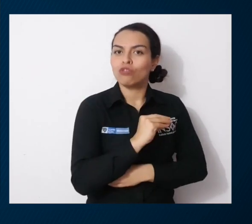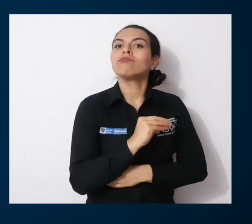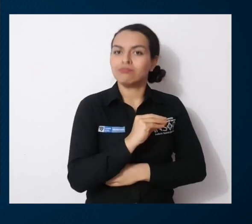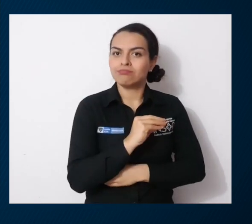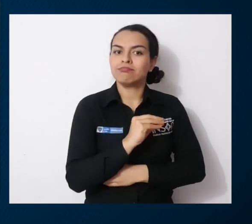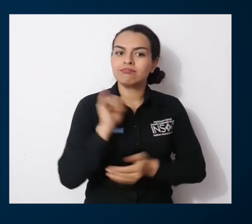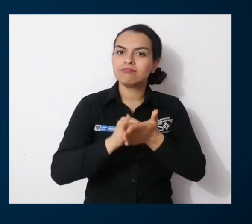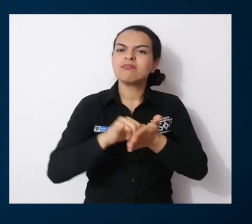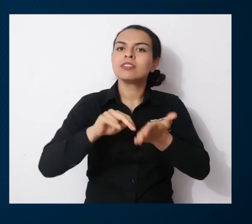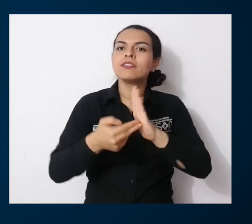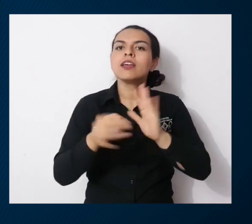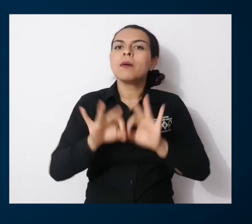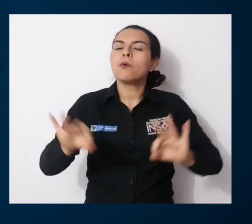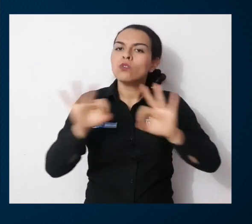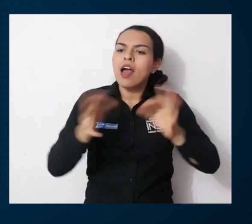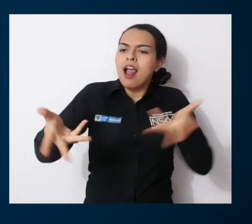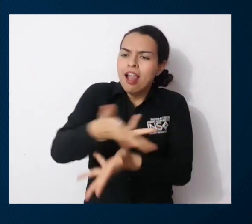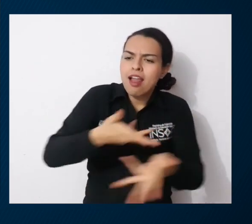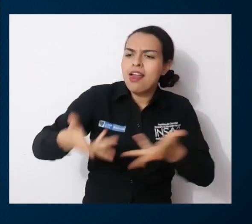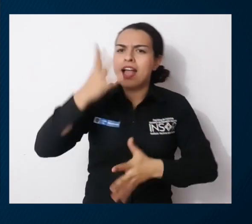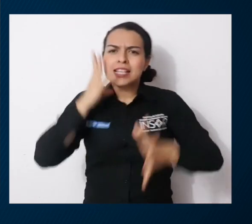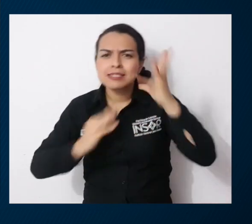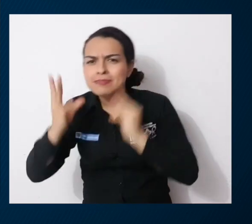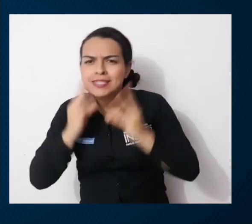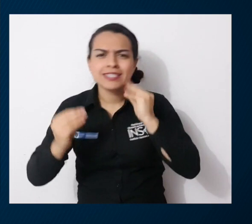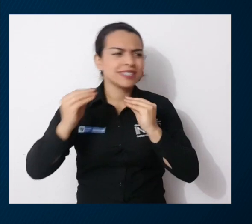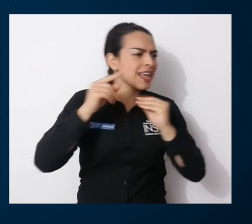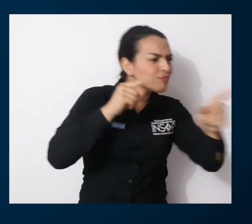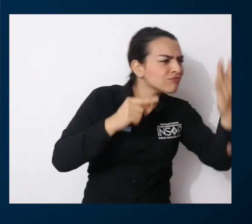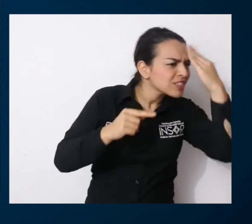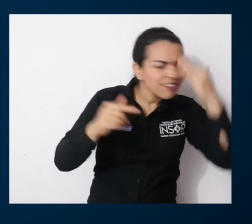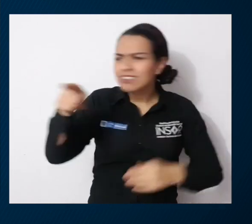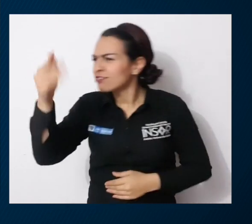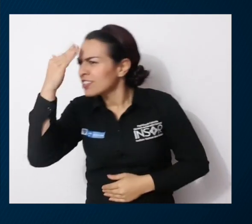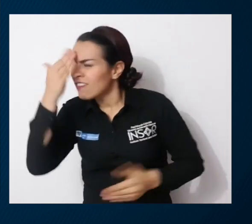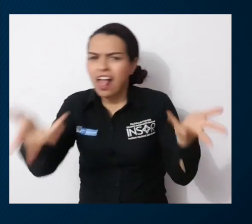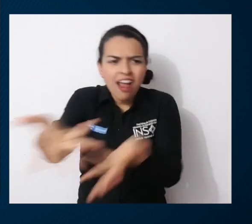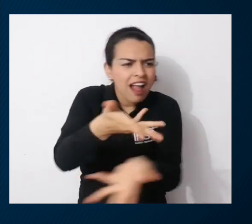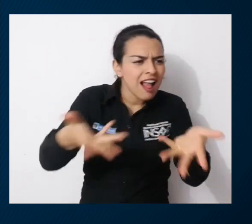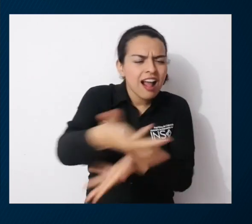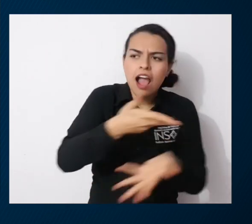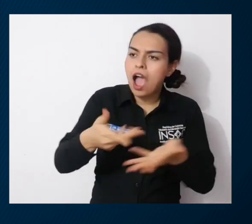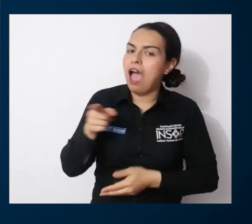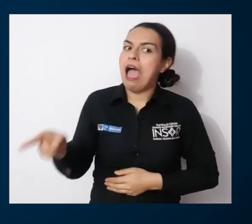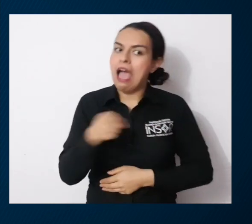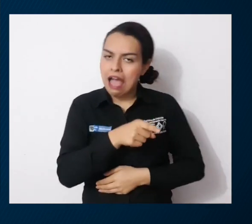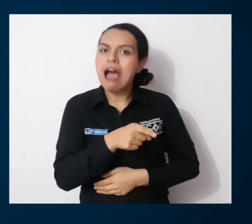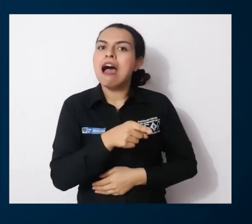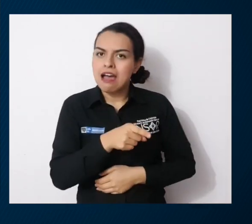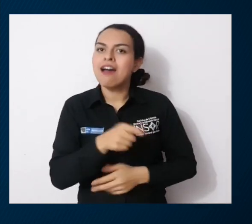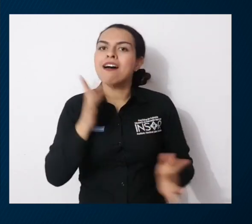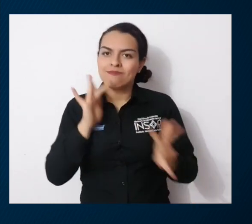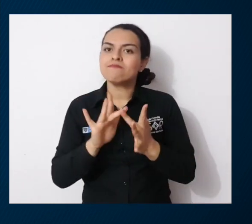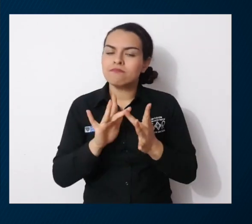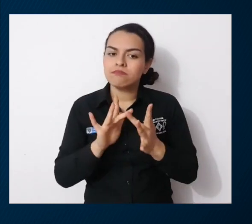el debate constante, por la sistematización de la experiencia, compartir saberes al interior de la institución, pero también con otras instituciones aledañas,